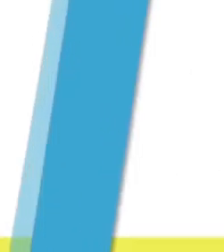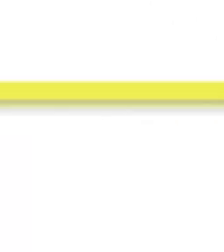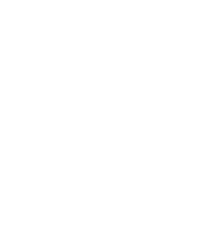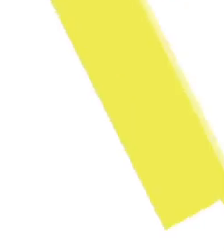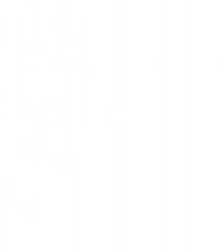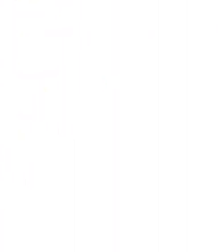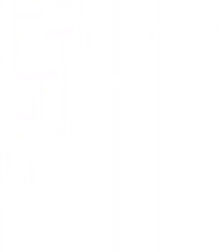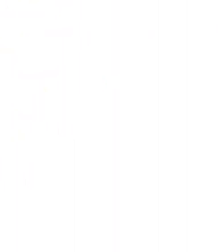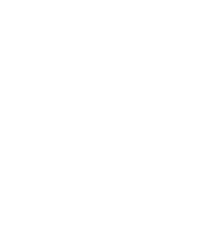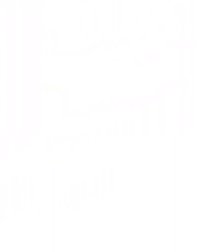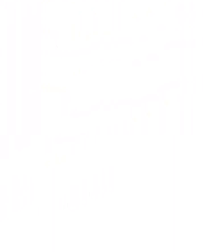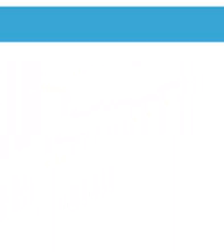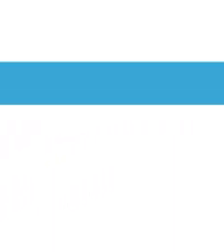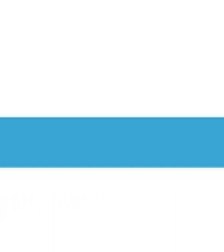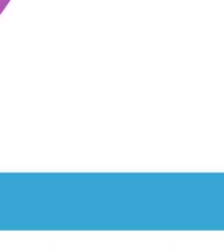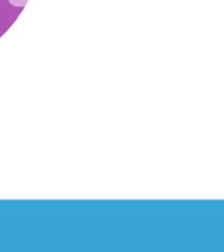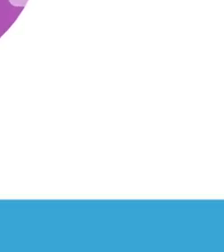un saludo